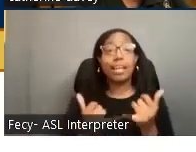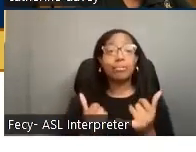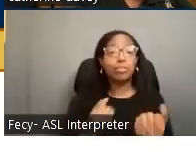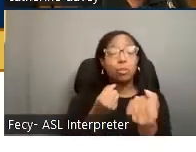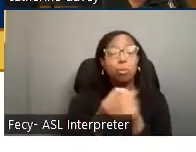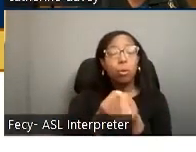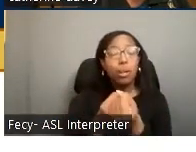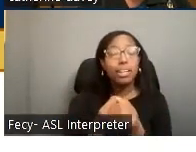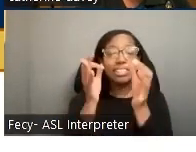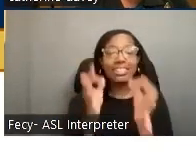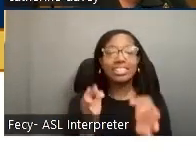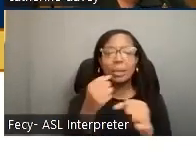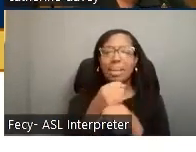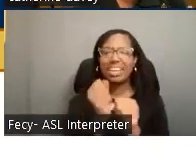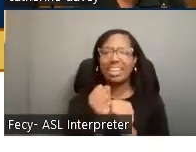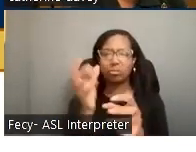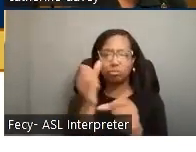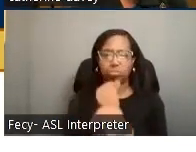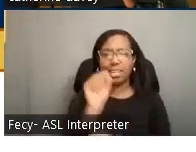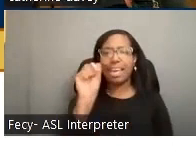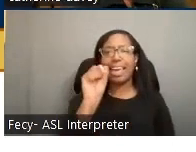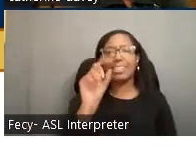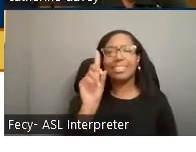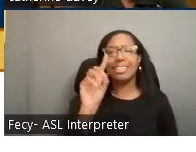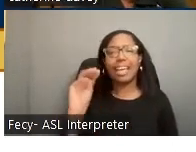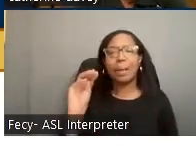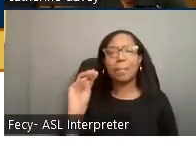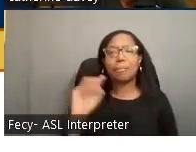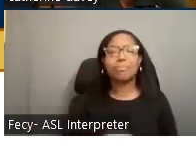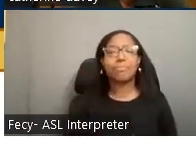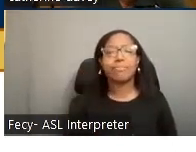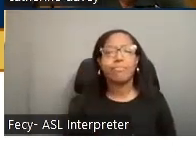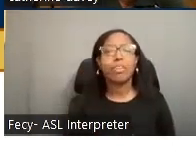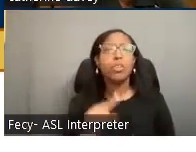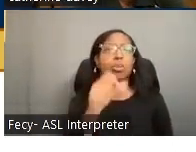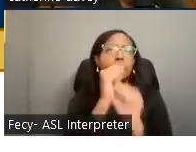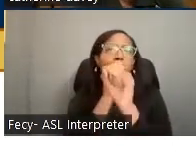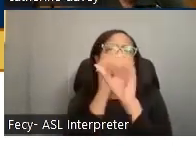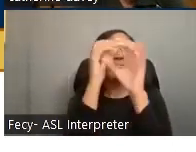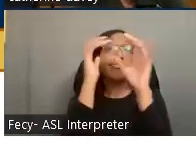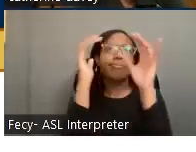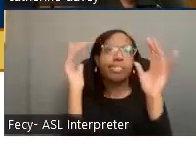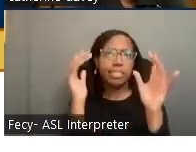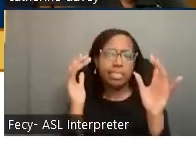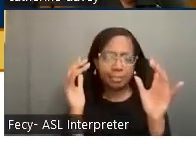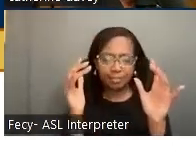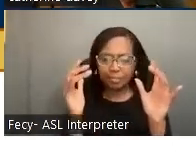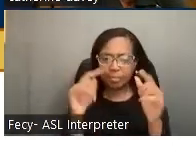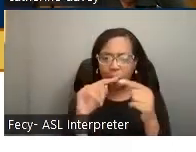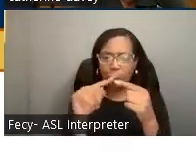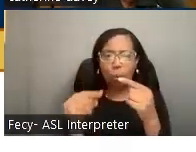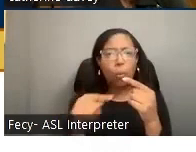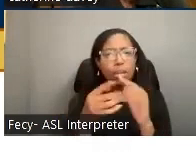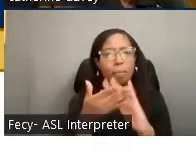entonces, toma de decisiones apoyada. Bien, quiero que piensen acerca de cuando ustedes cumplieron 16,